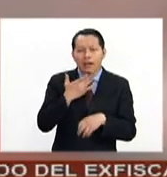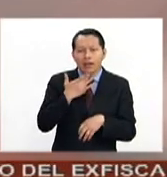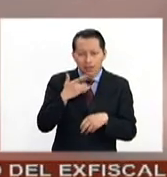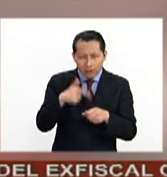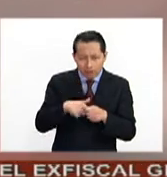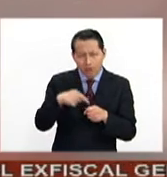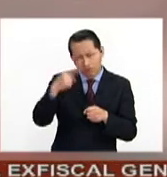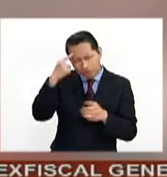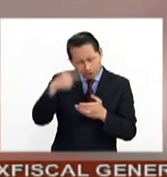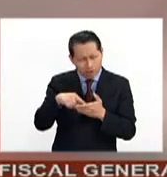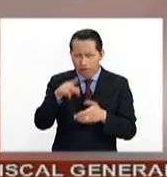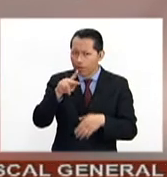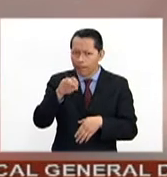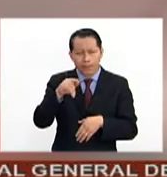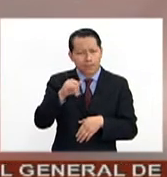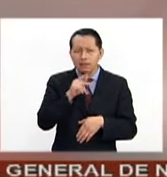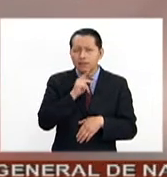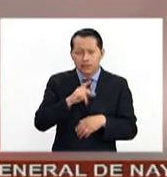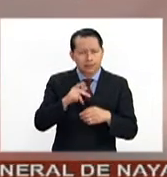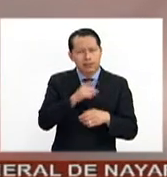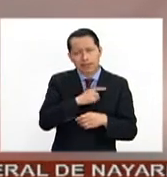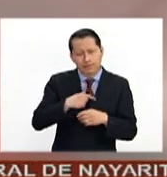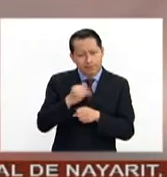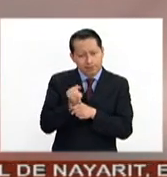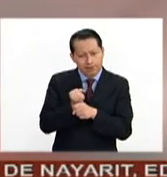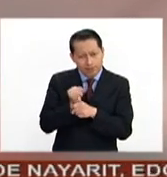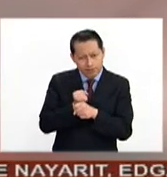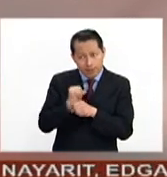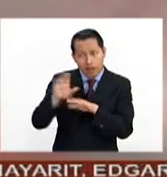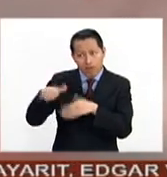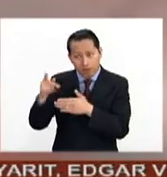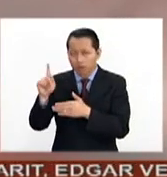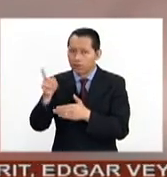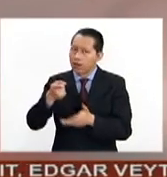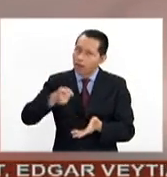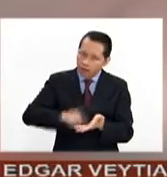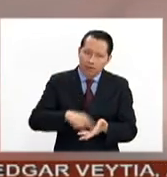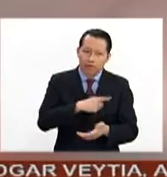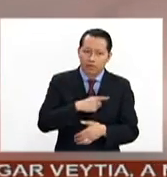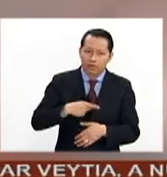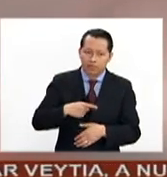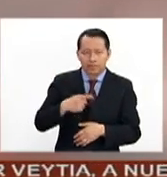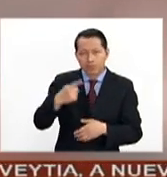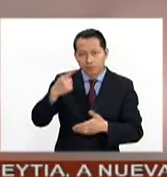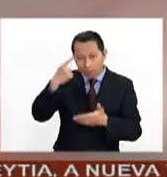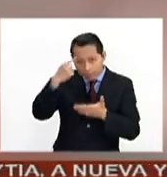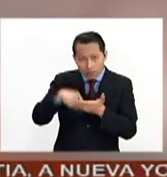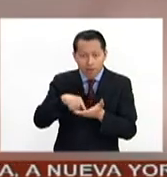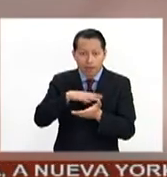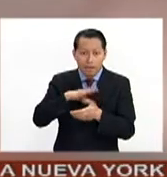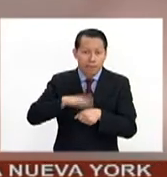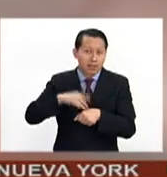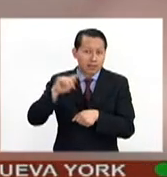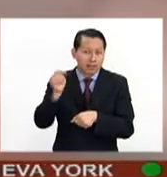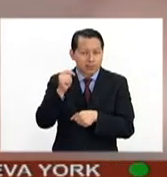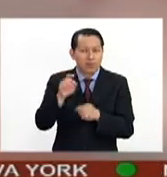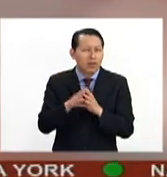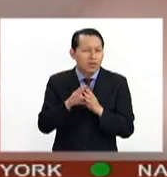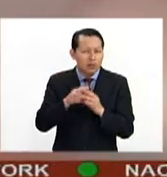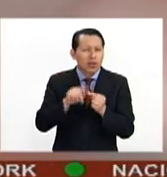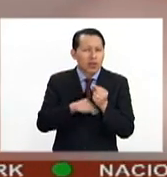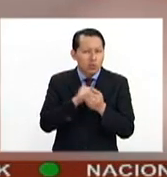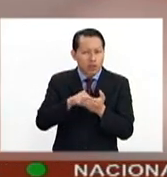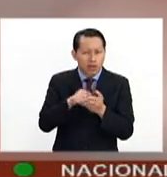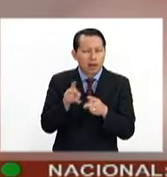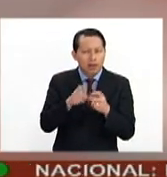me parece que Pemex tiene que hacer una investigación antes de quererla hacer afuera, primero tiene que hacerla adentro. Me parece que hay demasiada tecnología hoy en día como para no saber dónde están robando